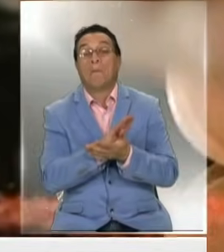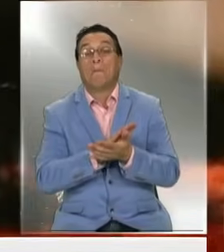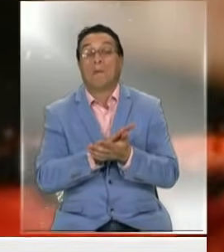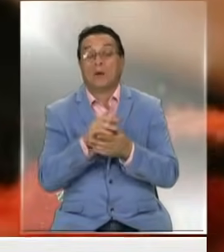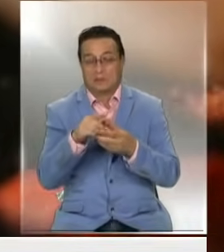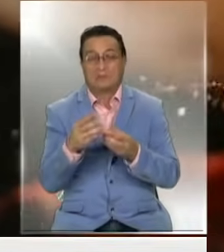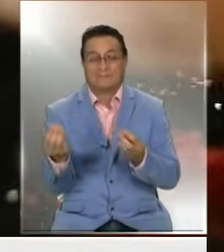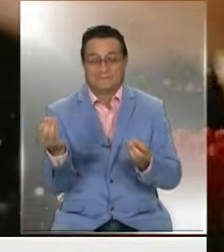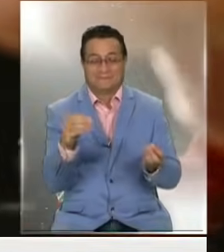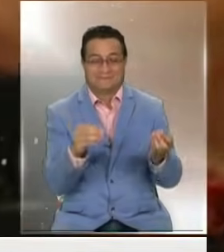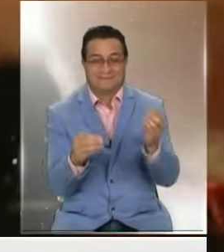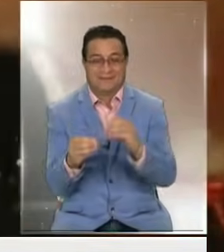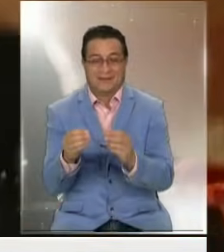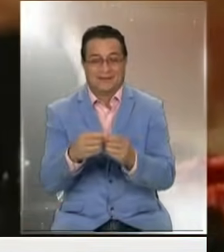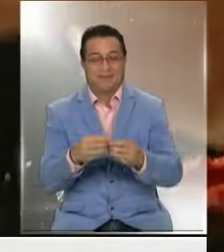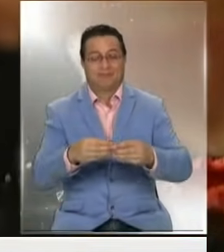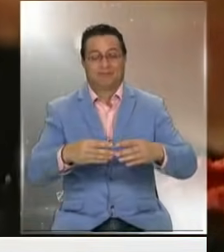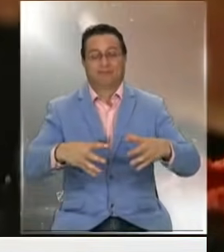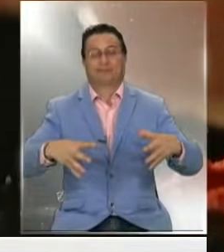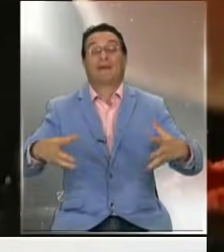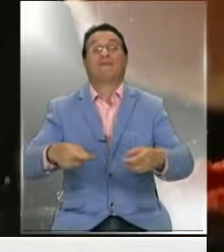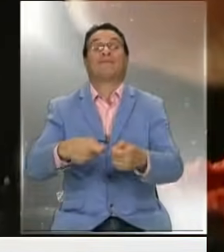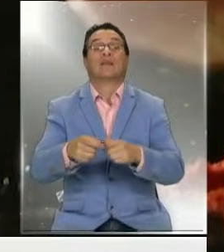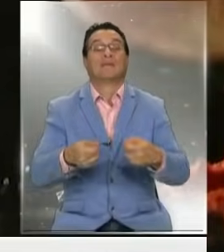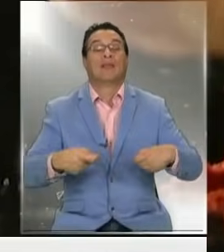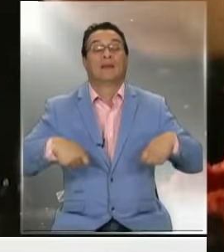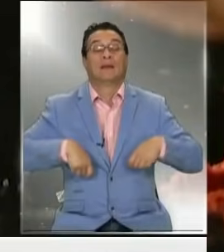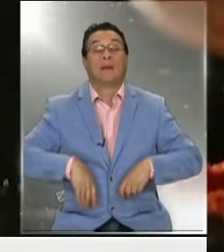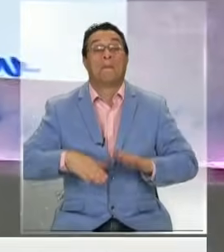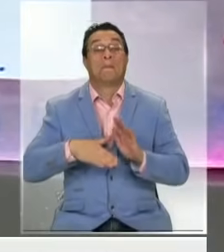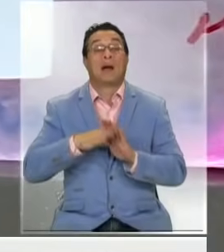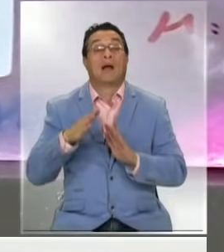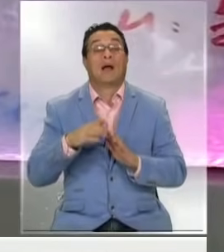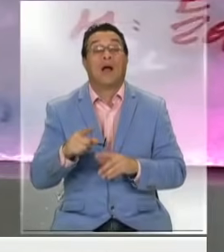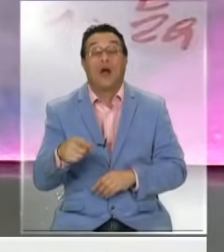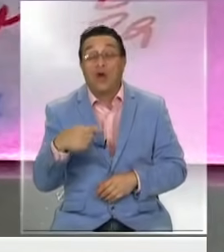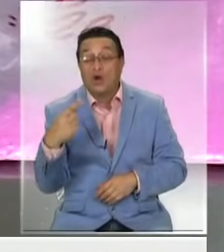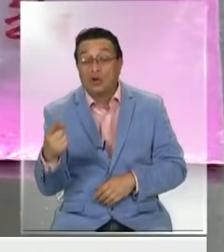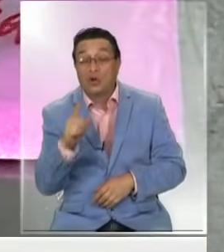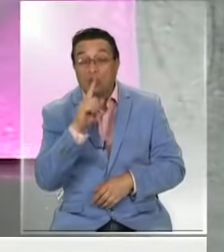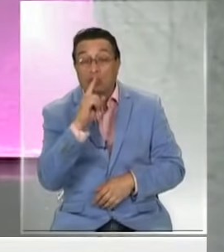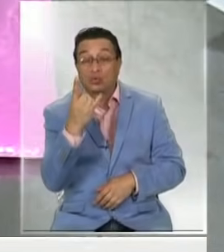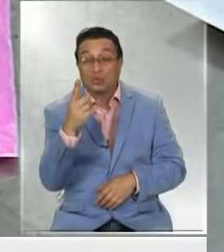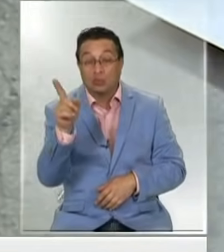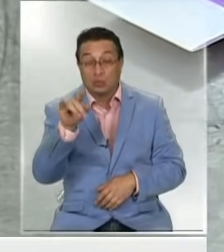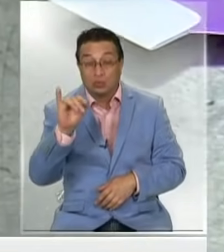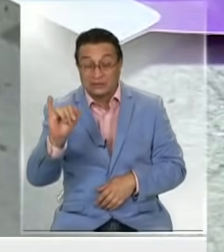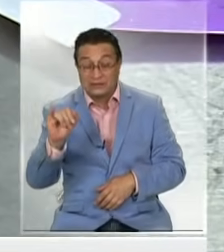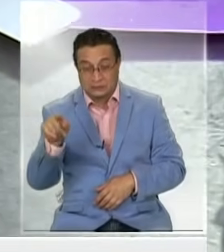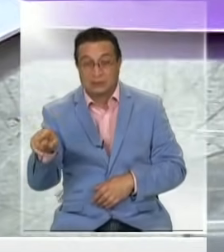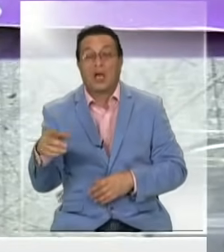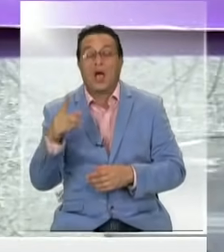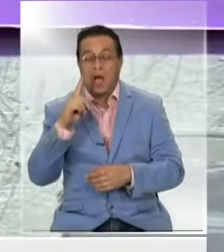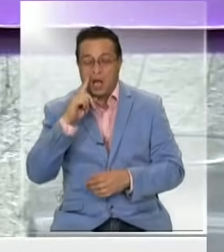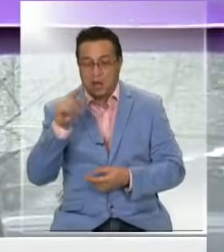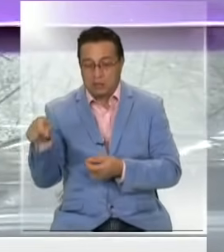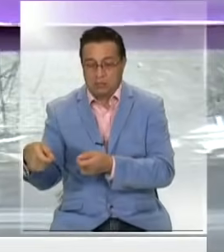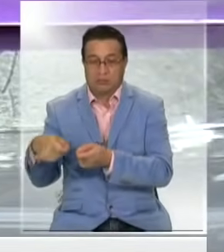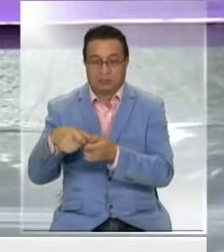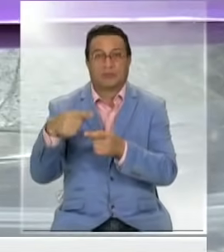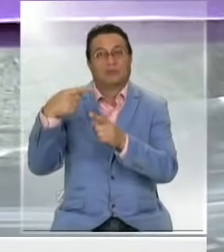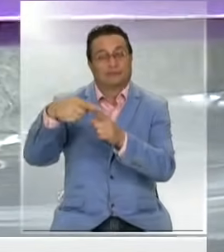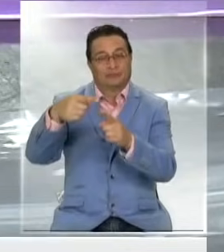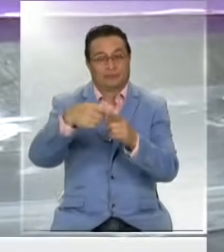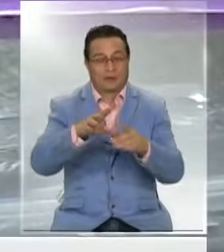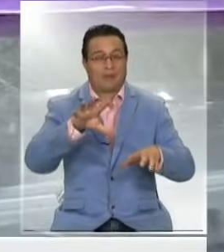de lo adulterada que son las sustancias que se trafican. En otro lado, muestras de Tusi que han llegado a sus manos provenientes de